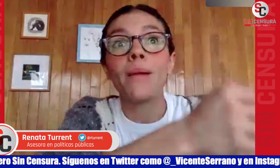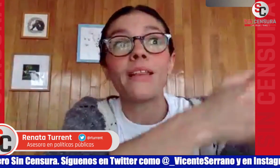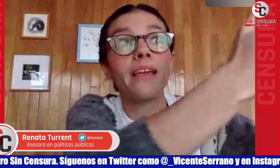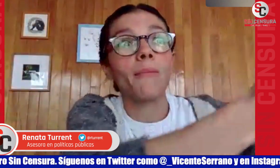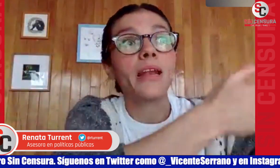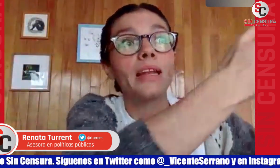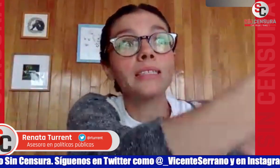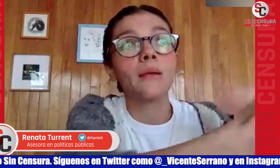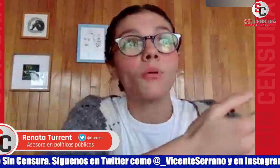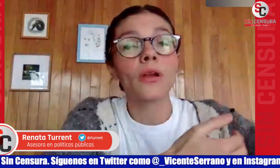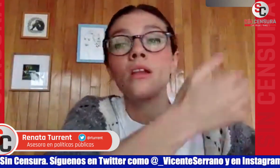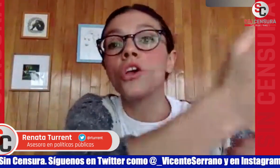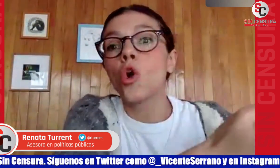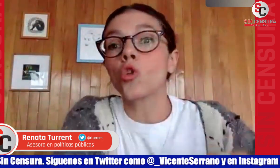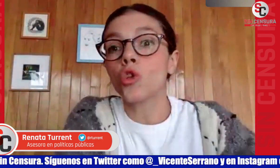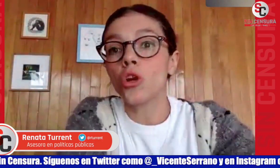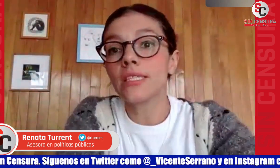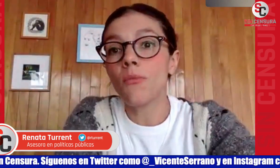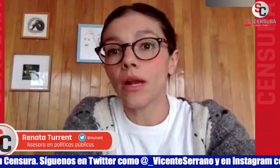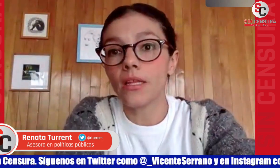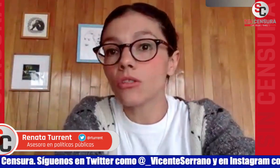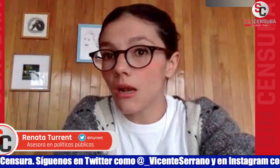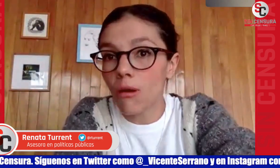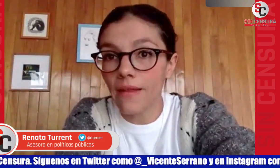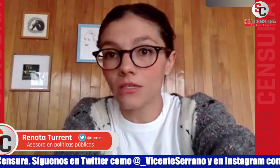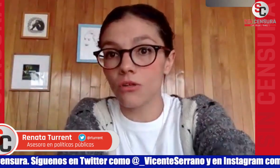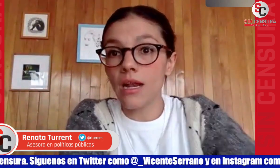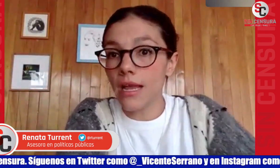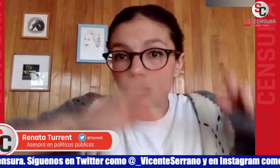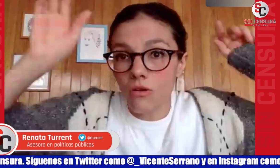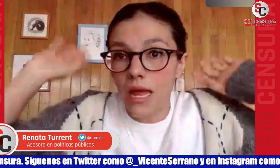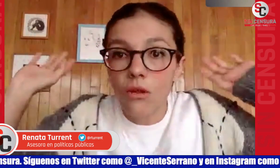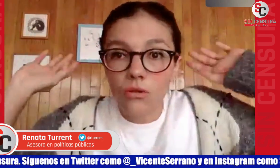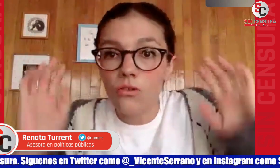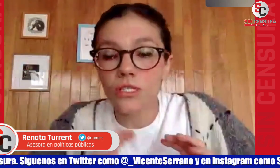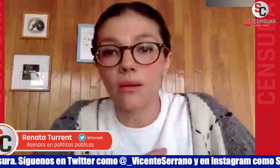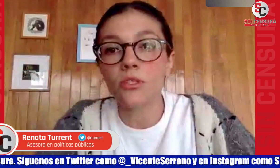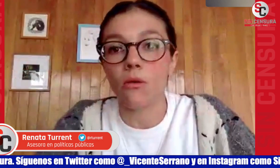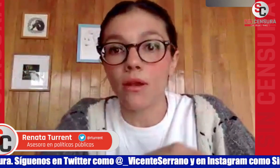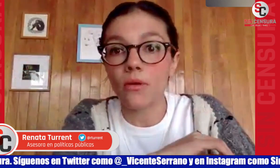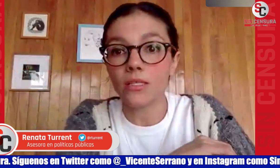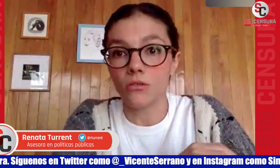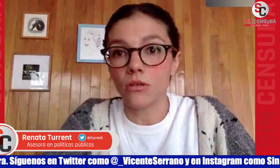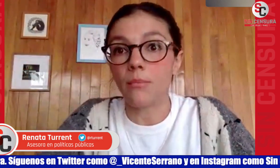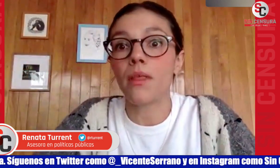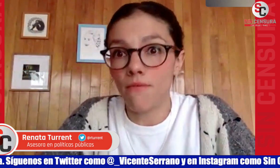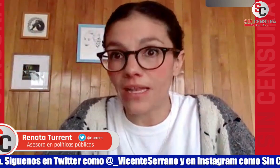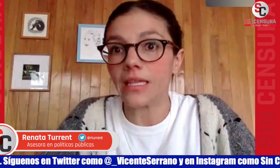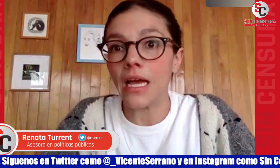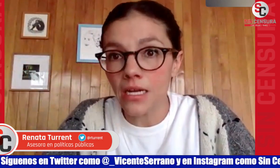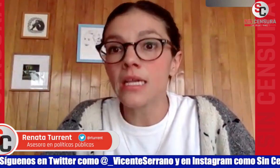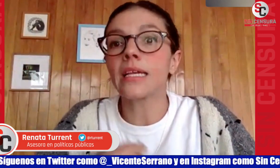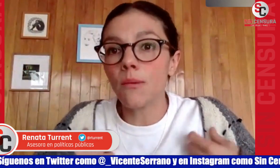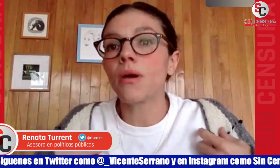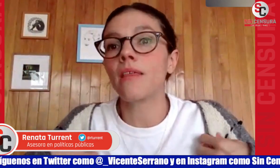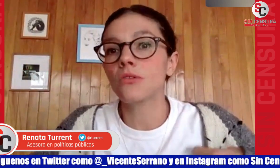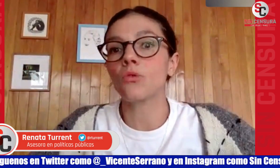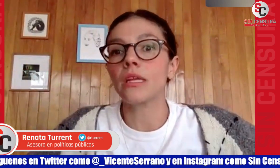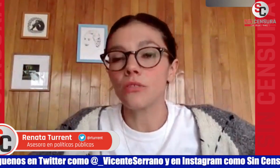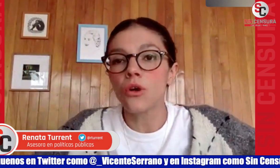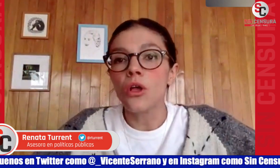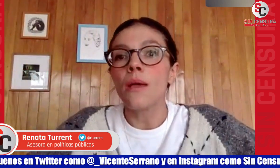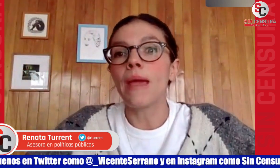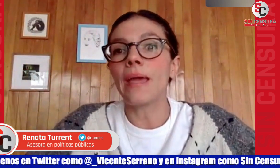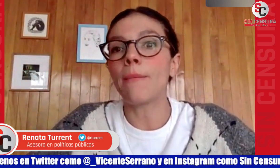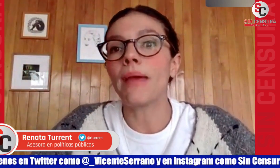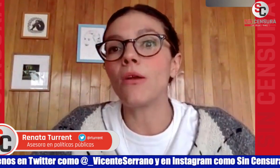en ver de qué manera se le ponen controles democráticos a la Guardia Nacional. Eso, claro, todos estamos de acuerdo en eso, ¿no? Que puedan faltar, que se pueda discutir